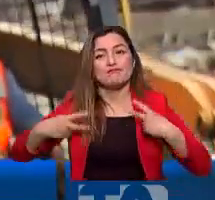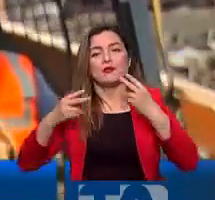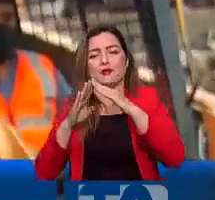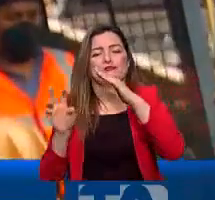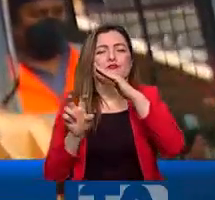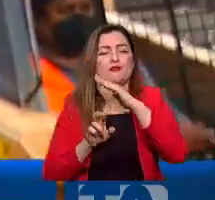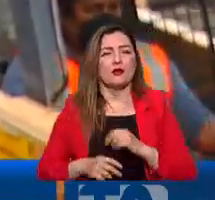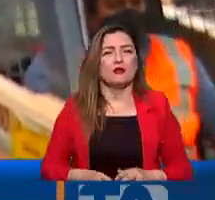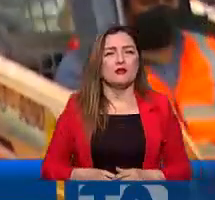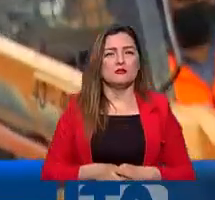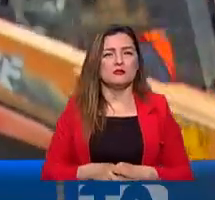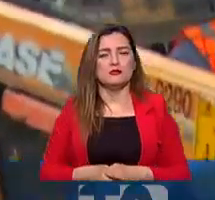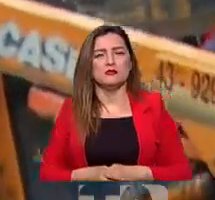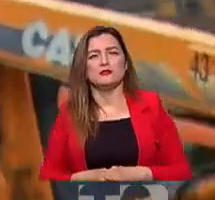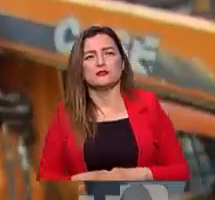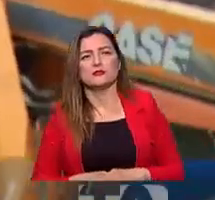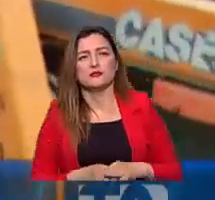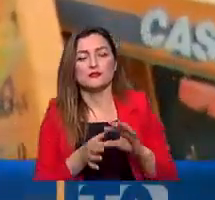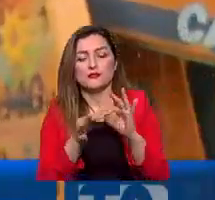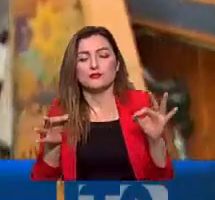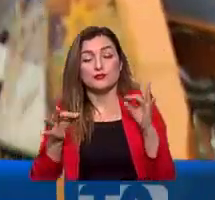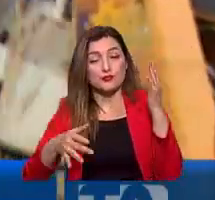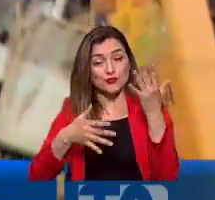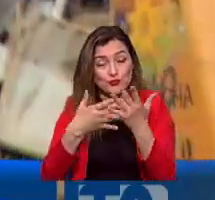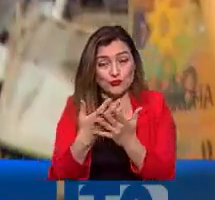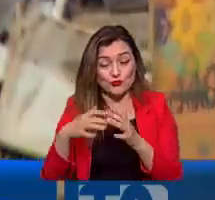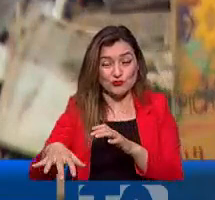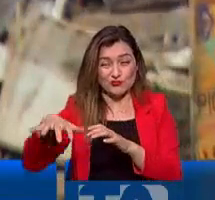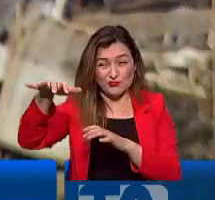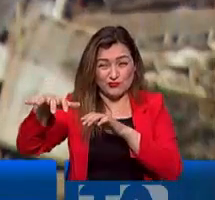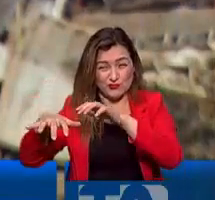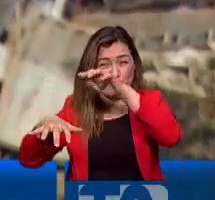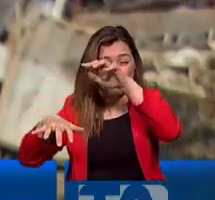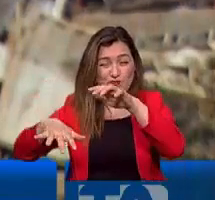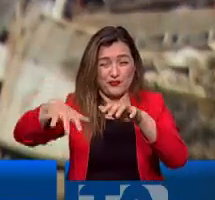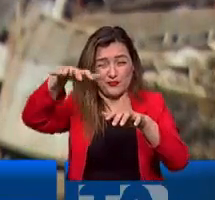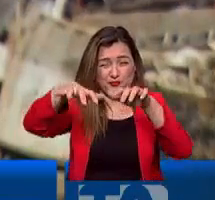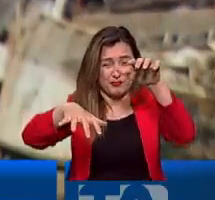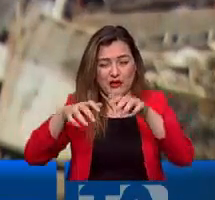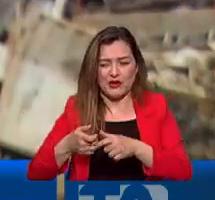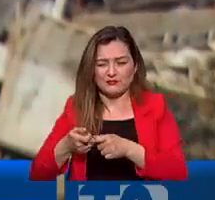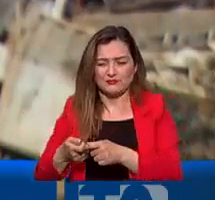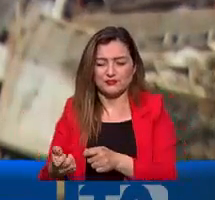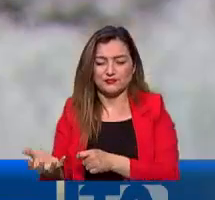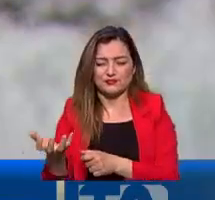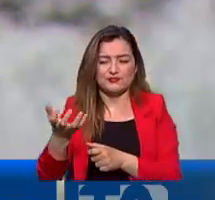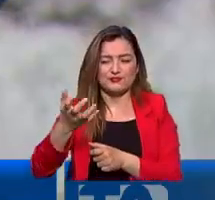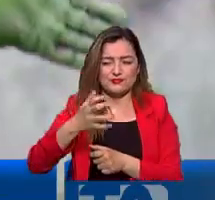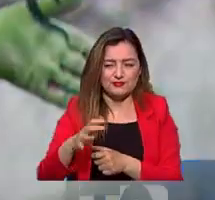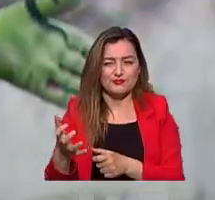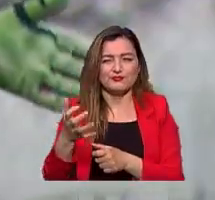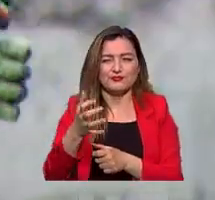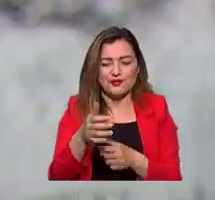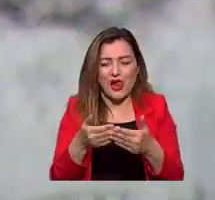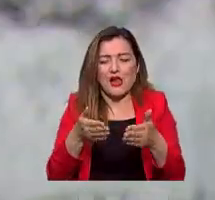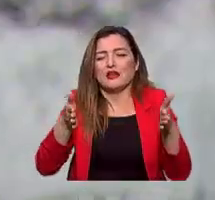ya la remoción total de los escombros, aquellos que son de mucho más volumen, mucho más pesados, y tenemos que empezar a rehabilitar la zona. El comandante de